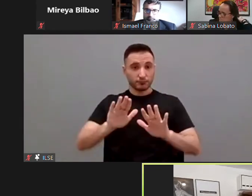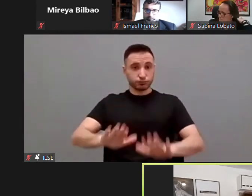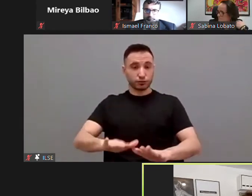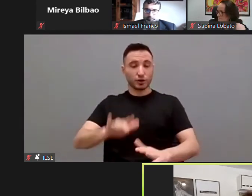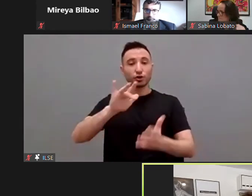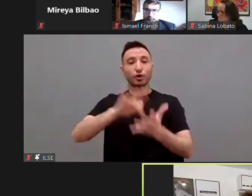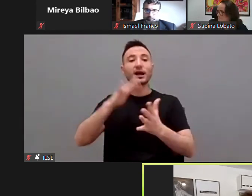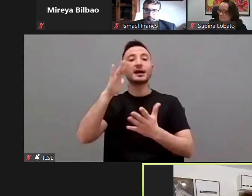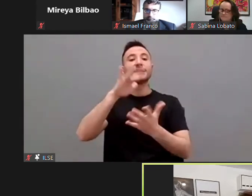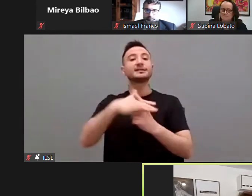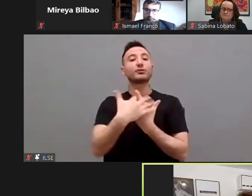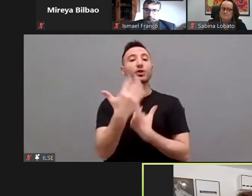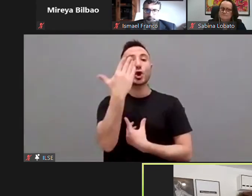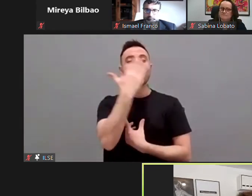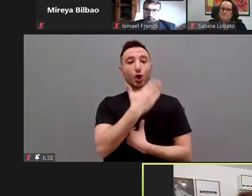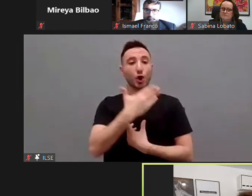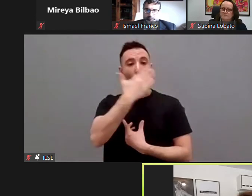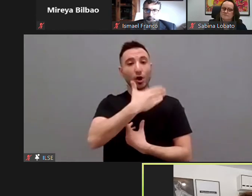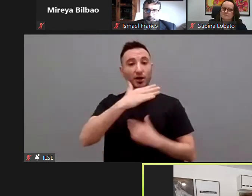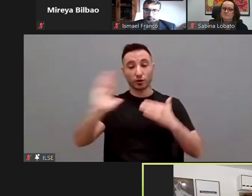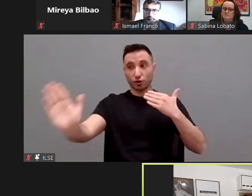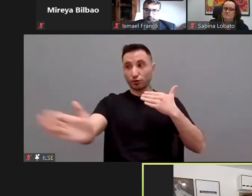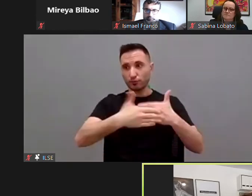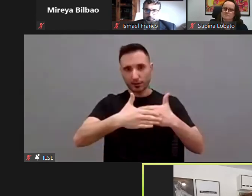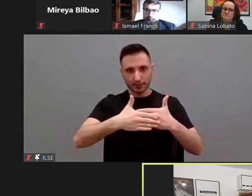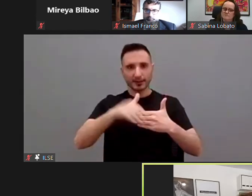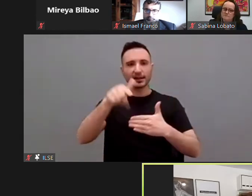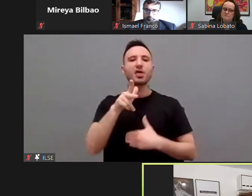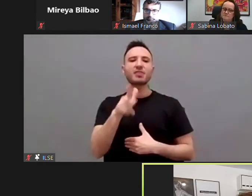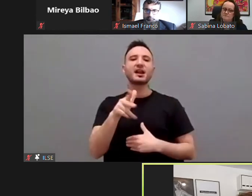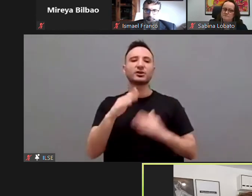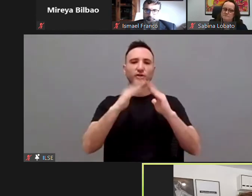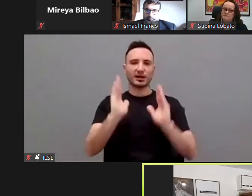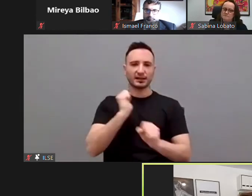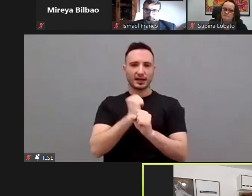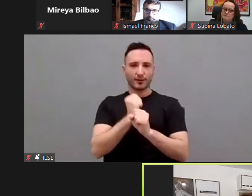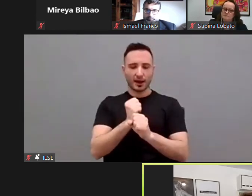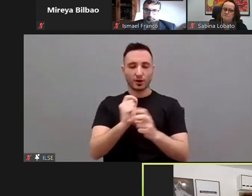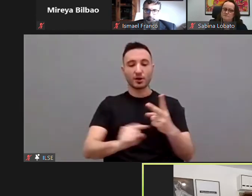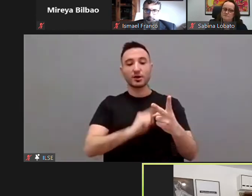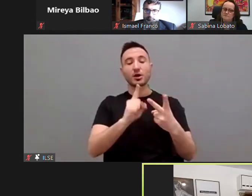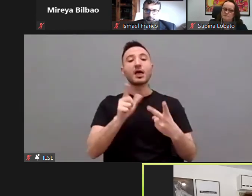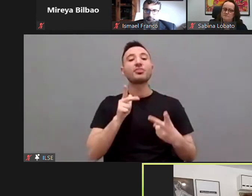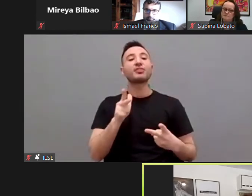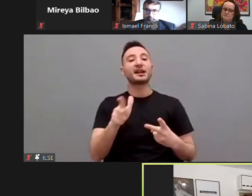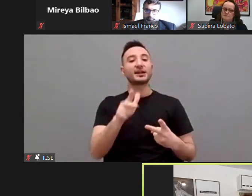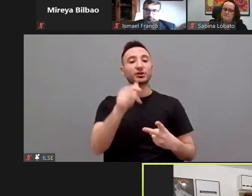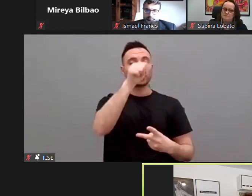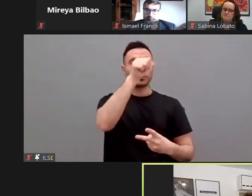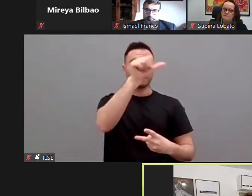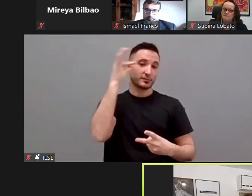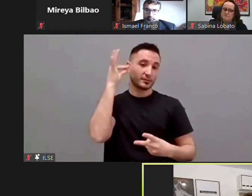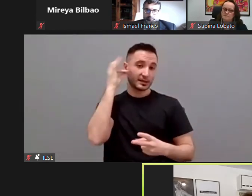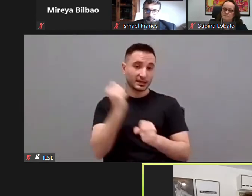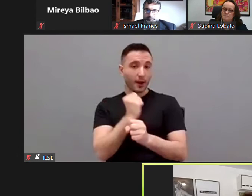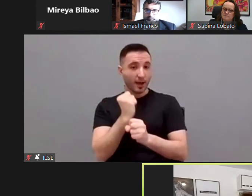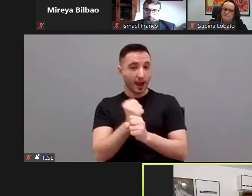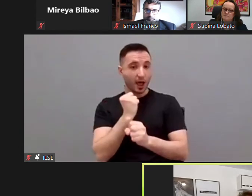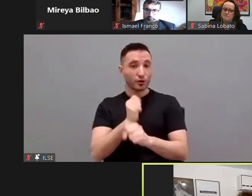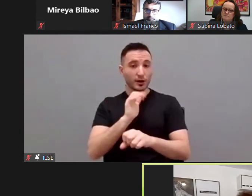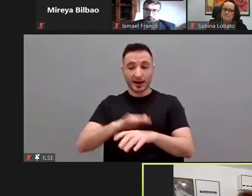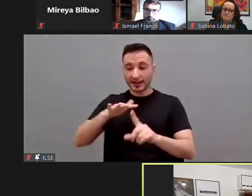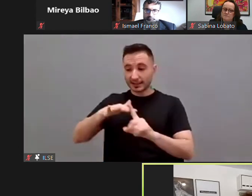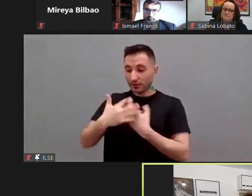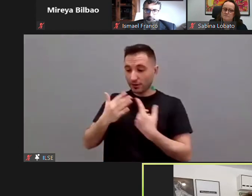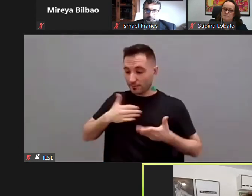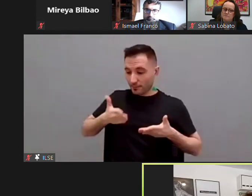de clases, se está viviendo en España esta situación, derecho de los trabajadores y trabajadoras a acogerse el teletrabajo en situaciones de que sus hijos o sus hijas